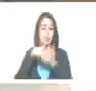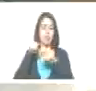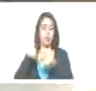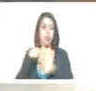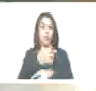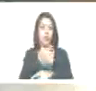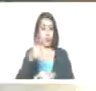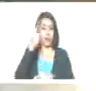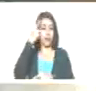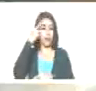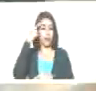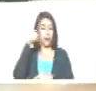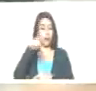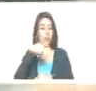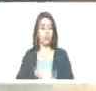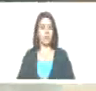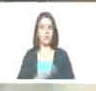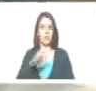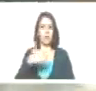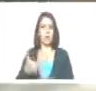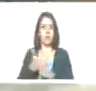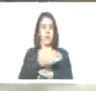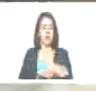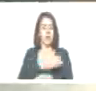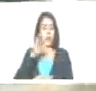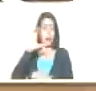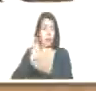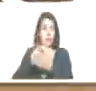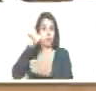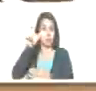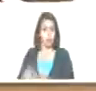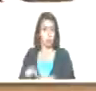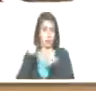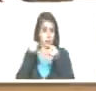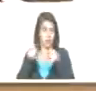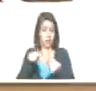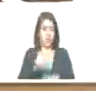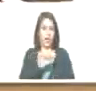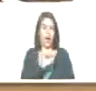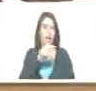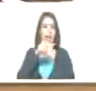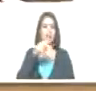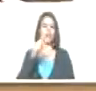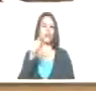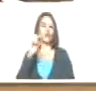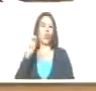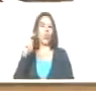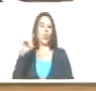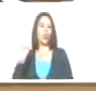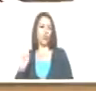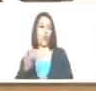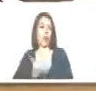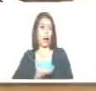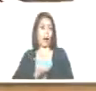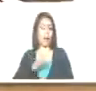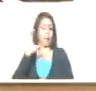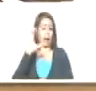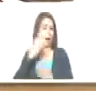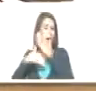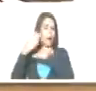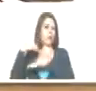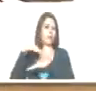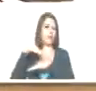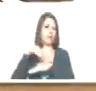sabían que cuando un ex compañero del partido de ustedes, llamado Antonio Ledesma, era alcalde de Caracas, le